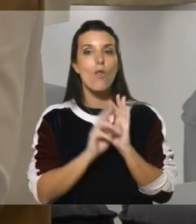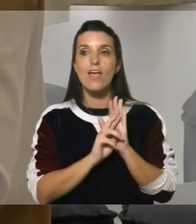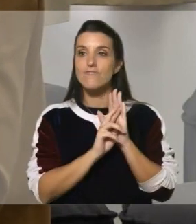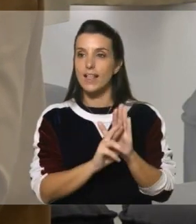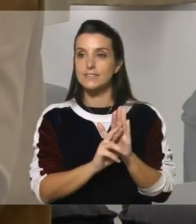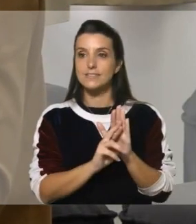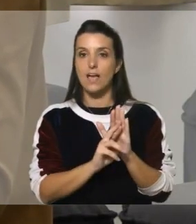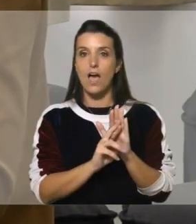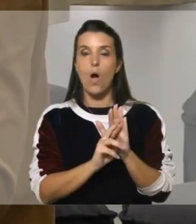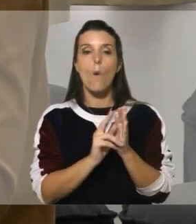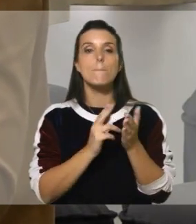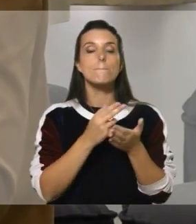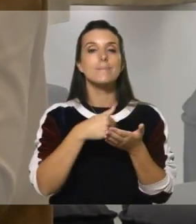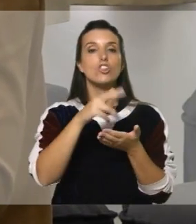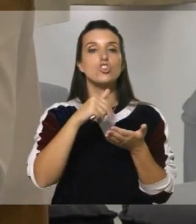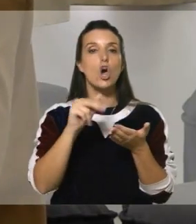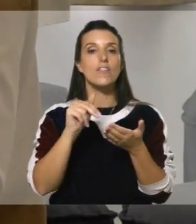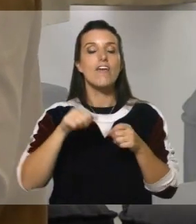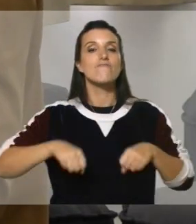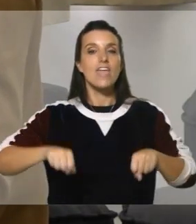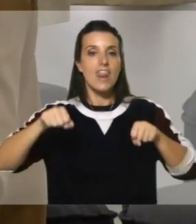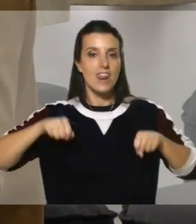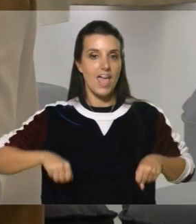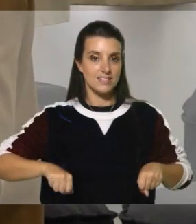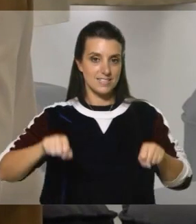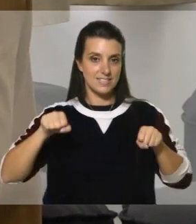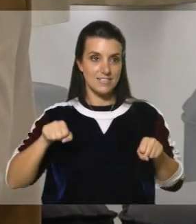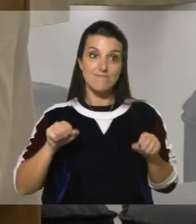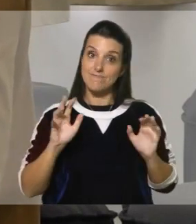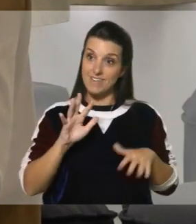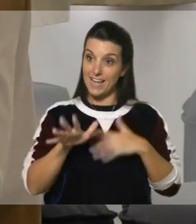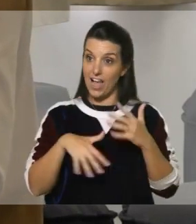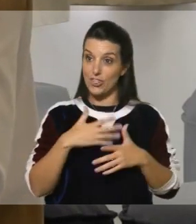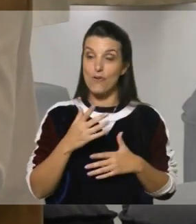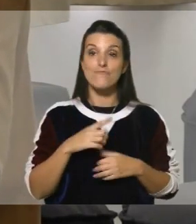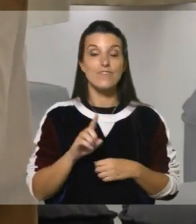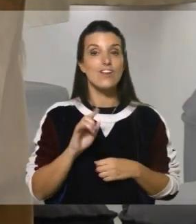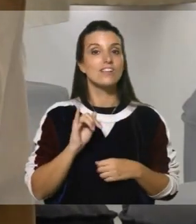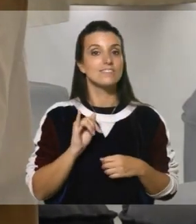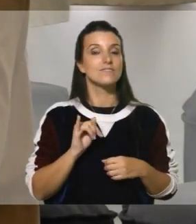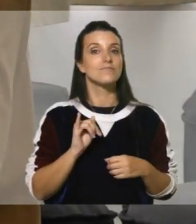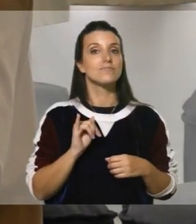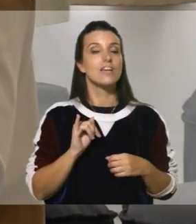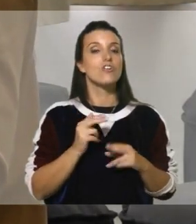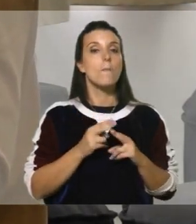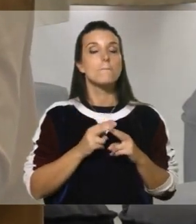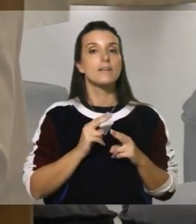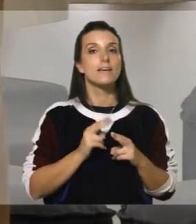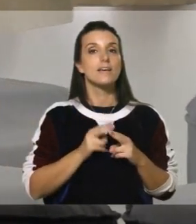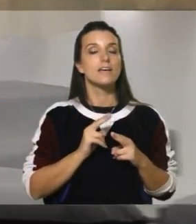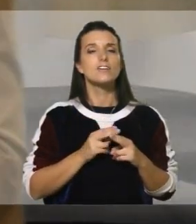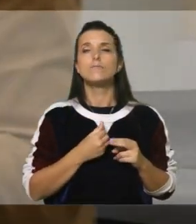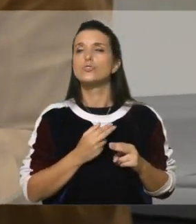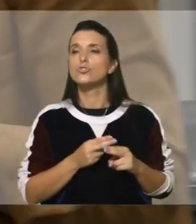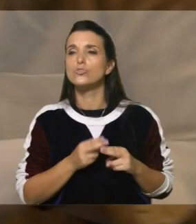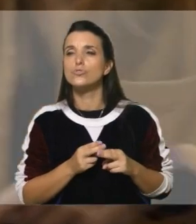a un pintor bienes o sea vaya mezcla no pero este se llama